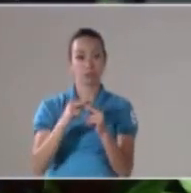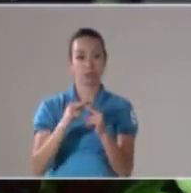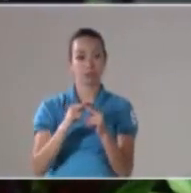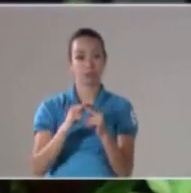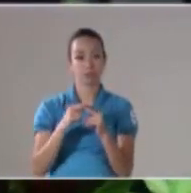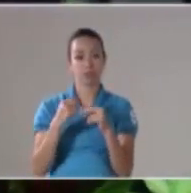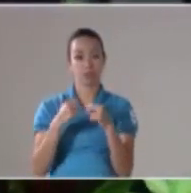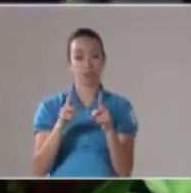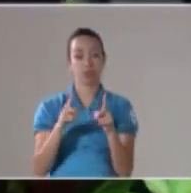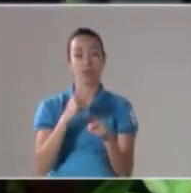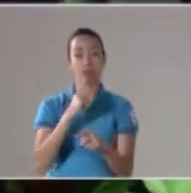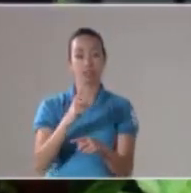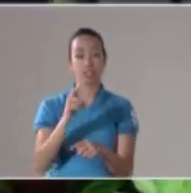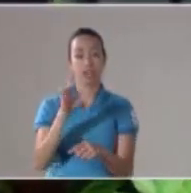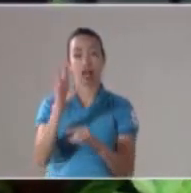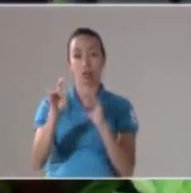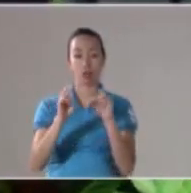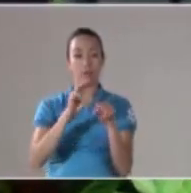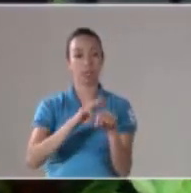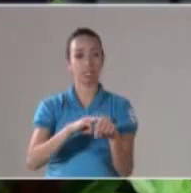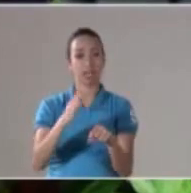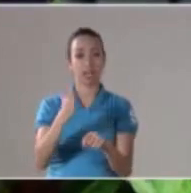tengo que decir algo antes de orar.